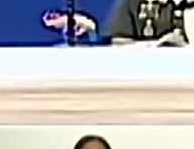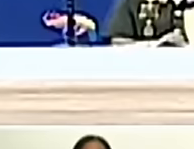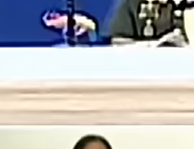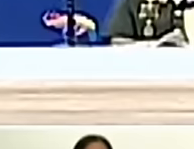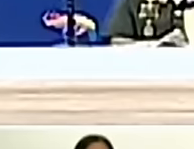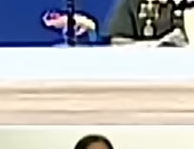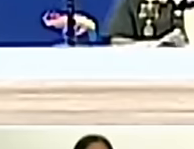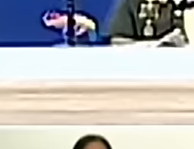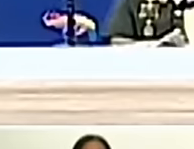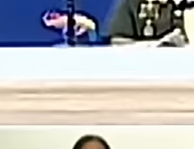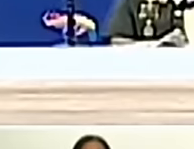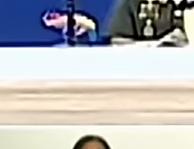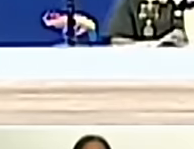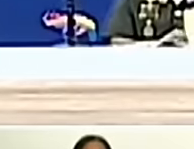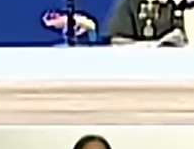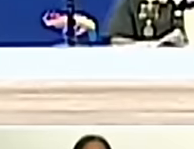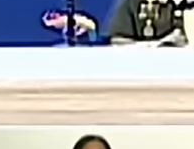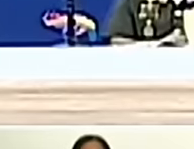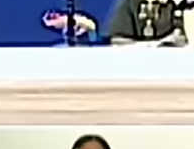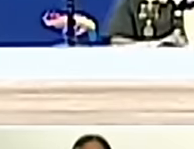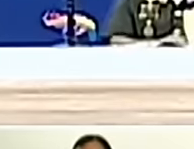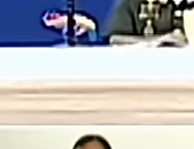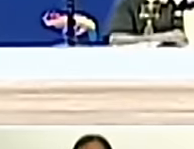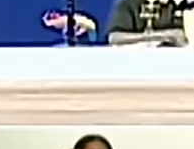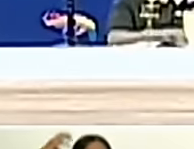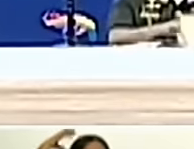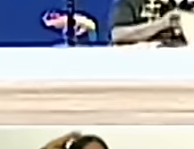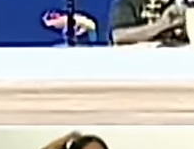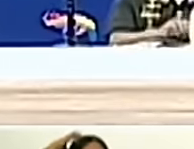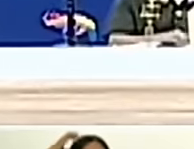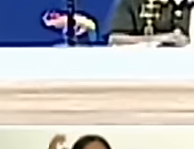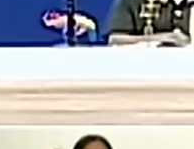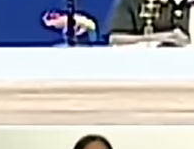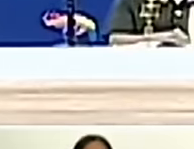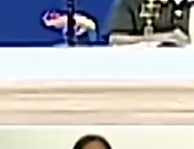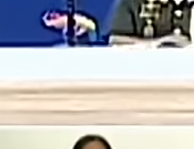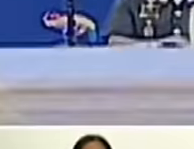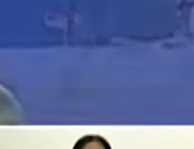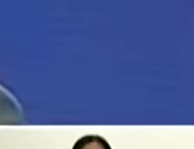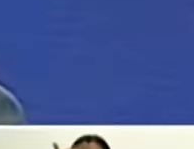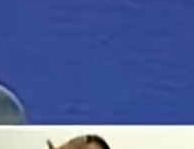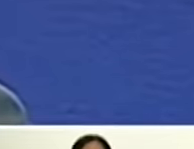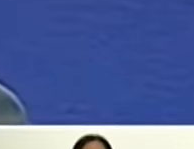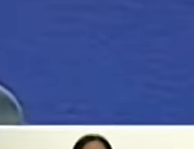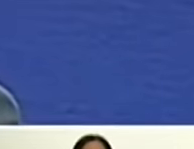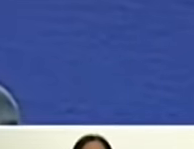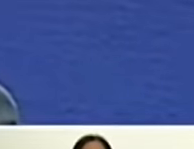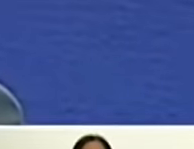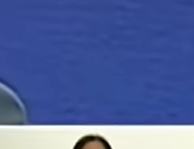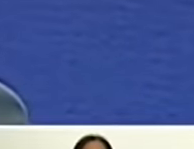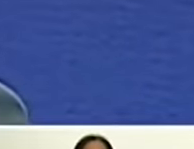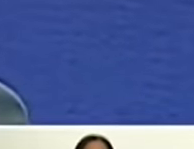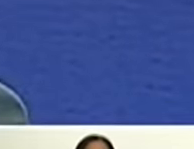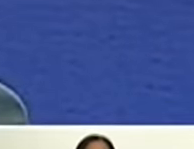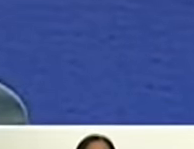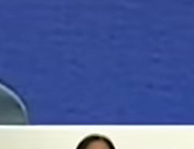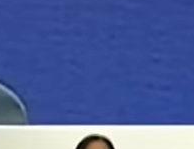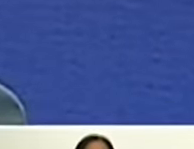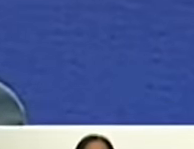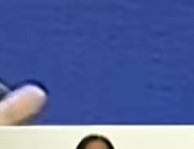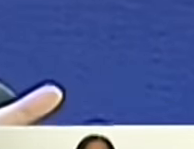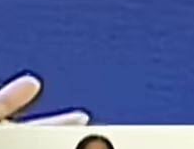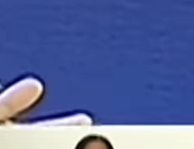católicos, los judíos, los musulmanes, las religiones ancestrales, los